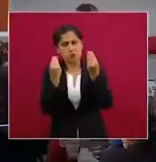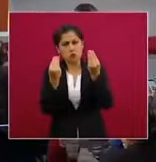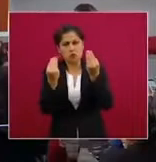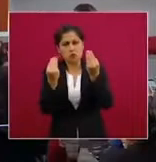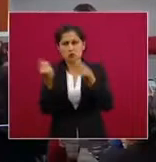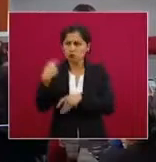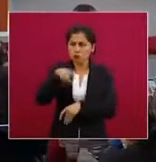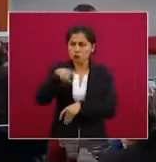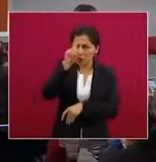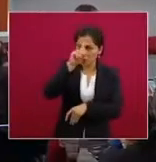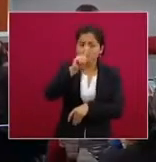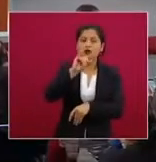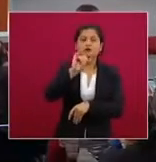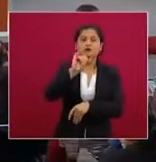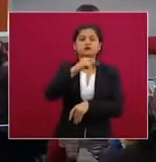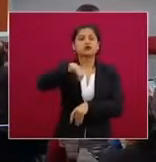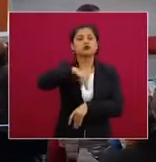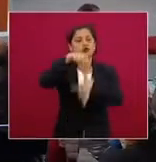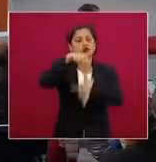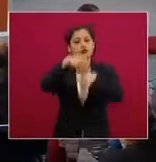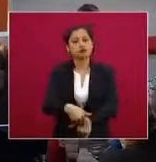otras cosas. Ahora